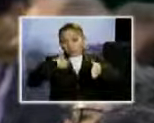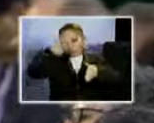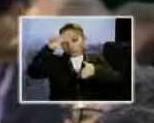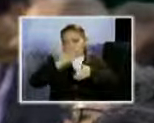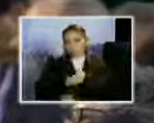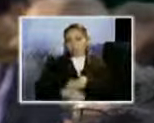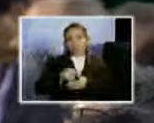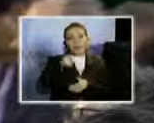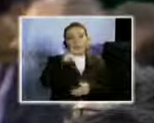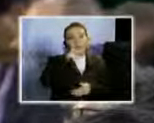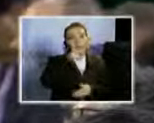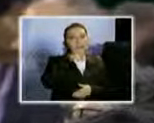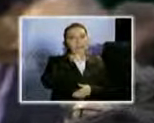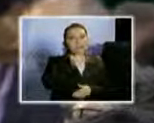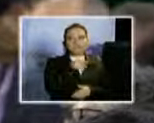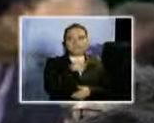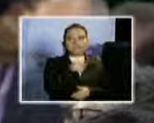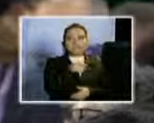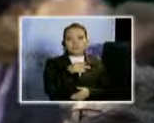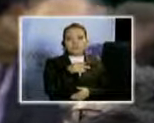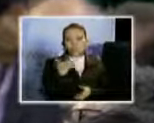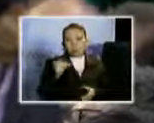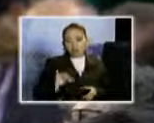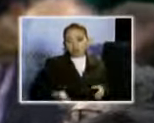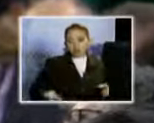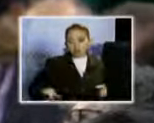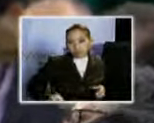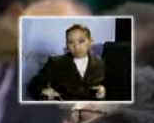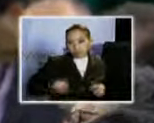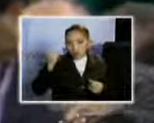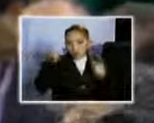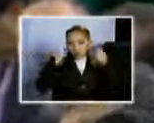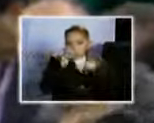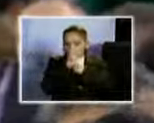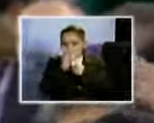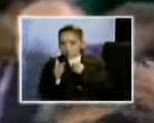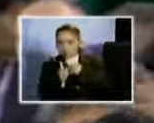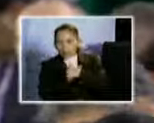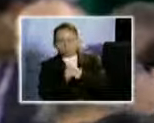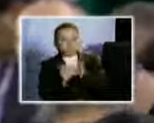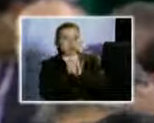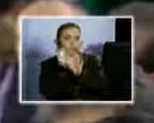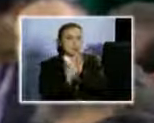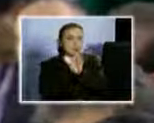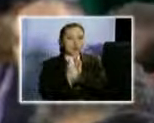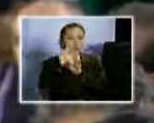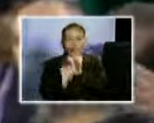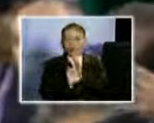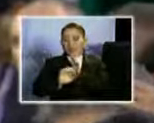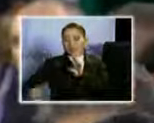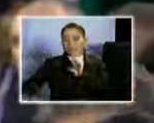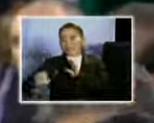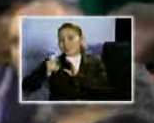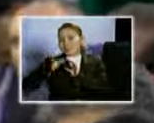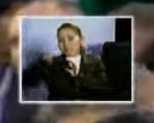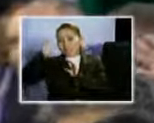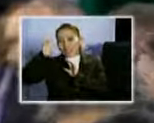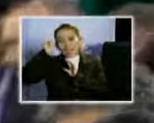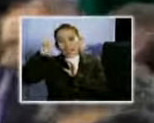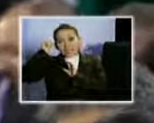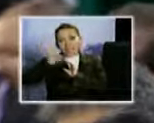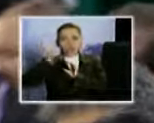son los, digamos, intereses de algunas naciones, por ejemplo, del sudoeste asiático, llamado Medio Oriente,